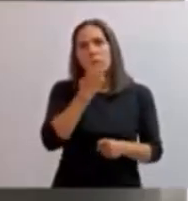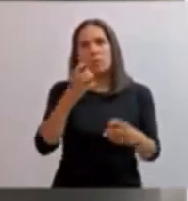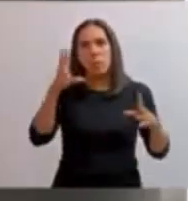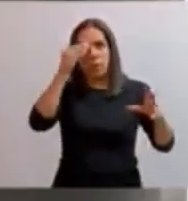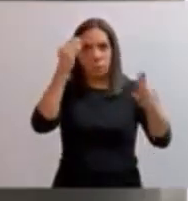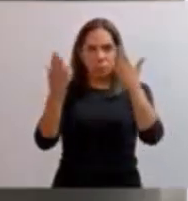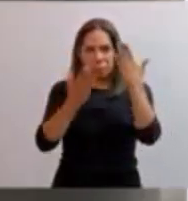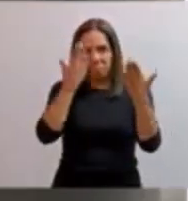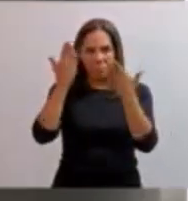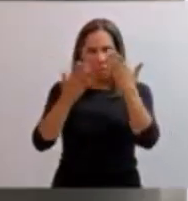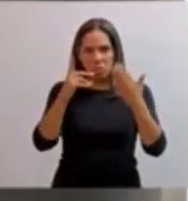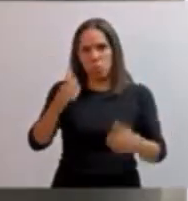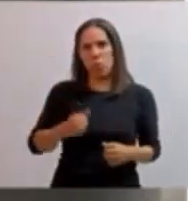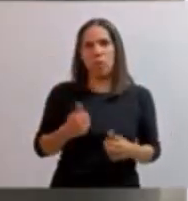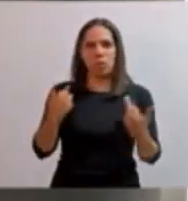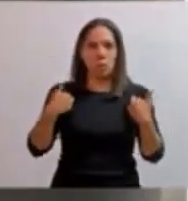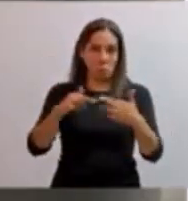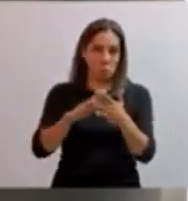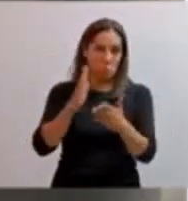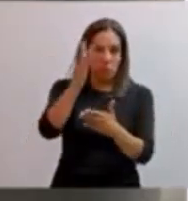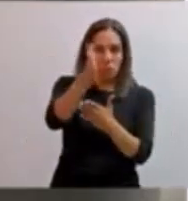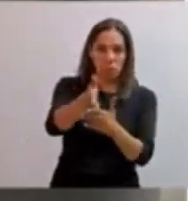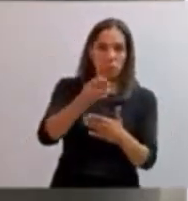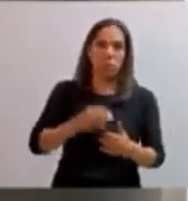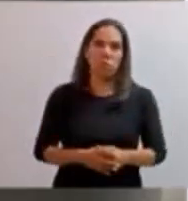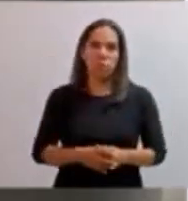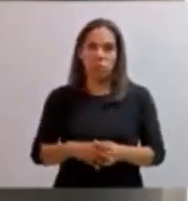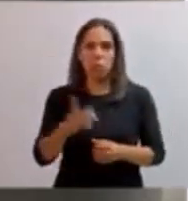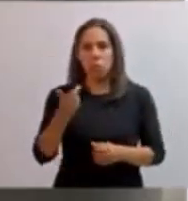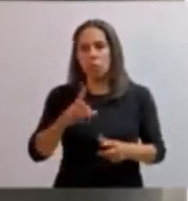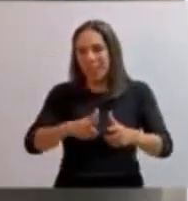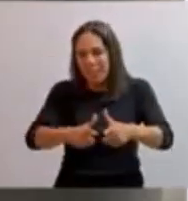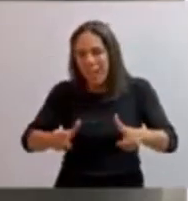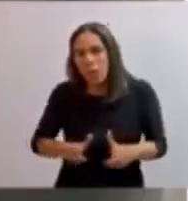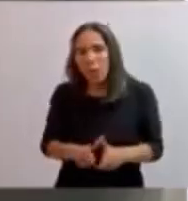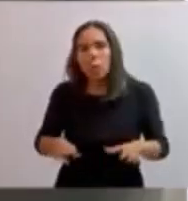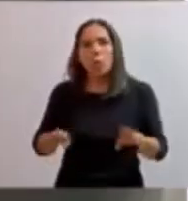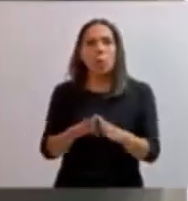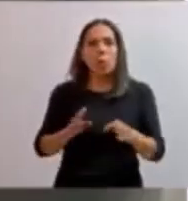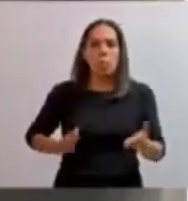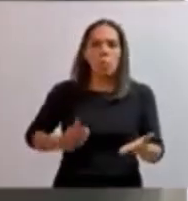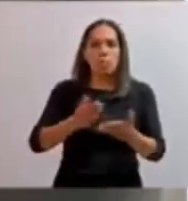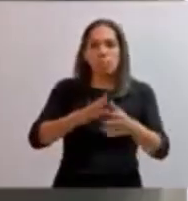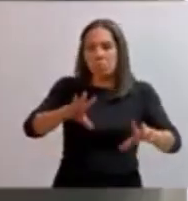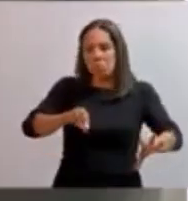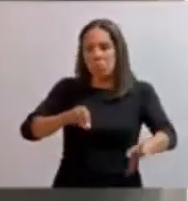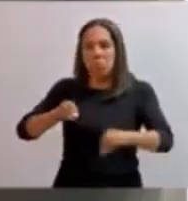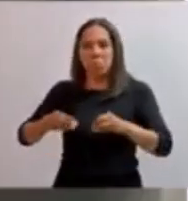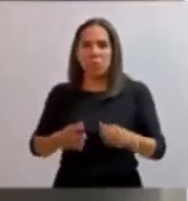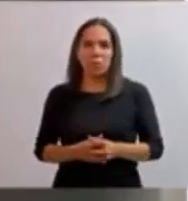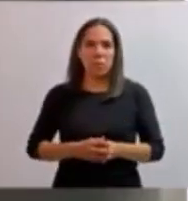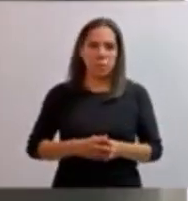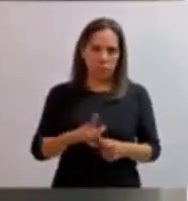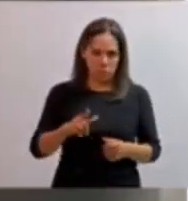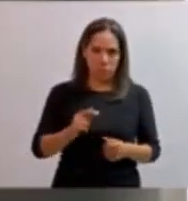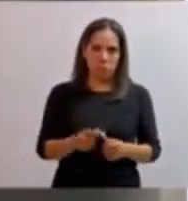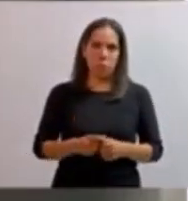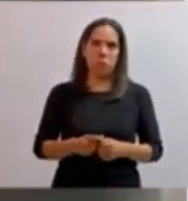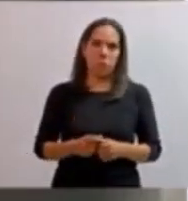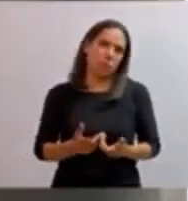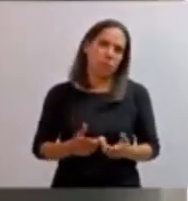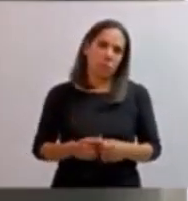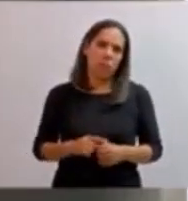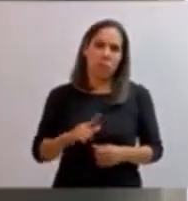toman el grupo prácticamente durante toda la jornada. Estoy hablando de preescolar, primaria, secundaria tiene otra lógica porque